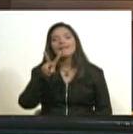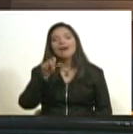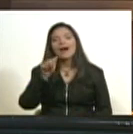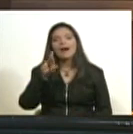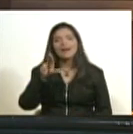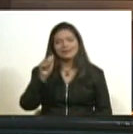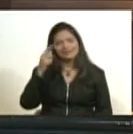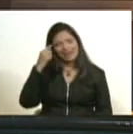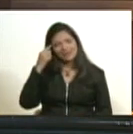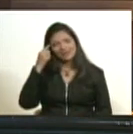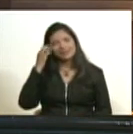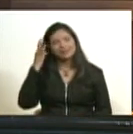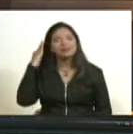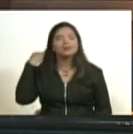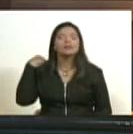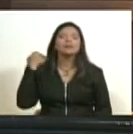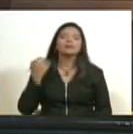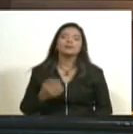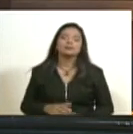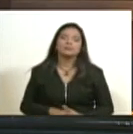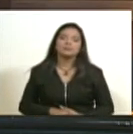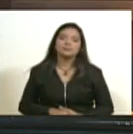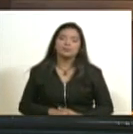Chucky Guevara le dice.